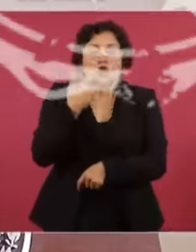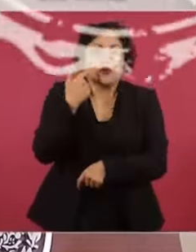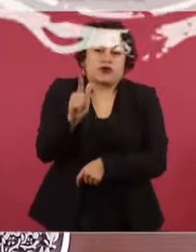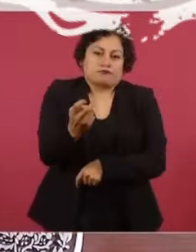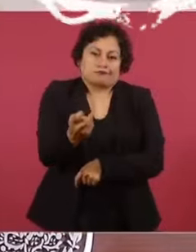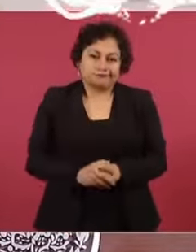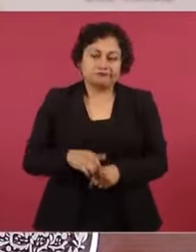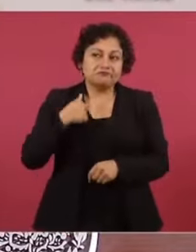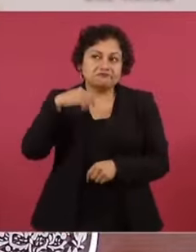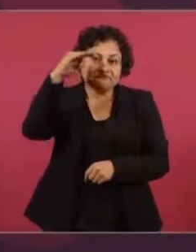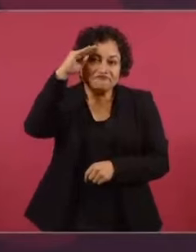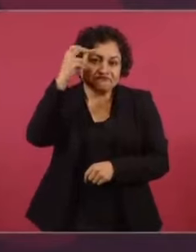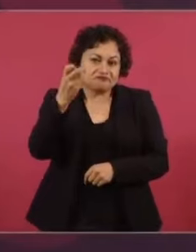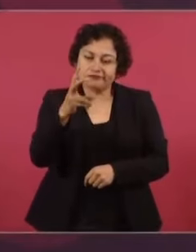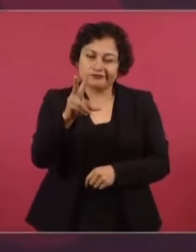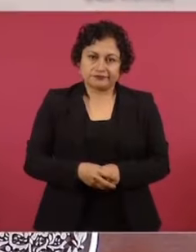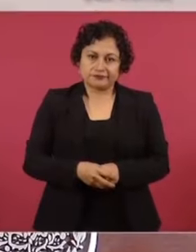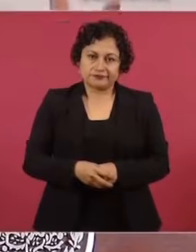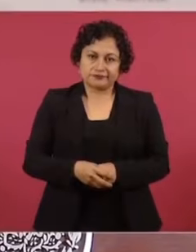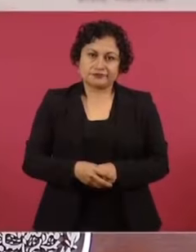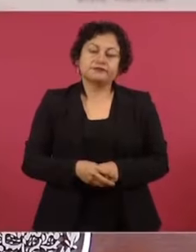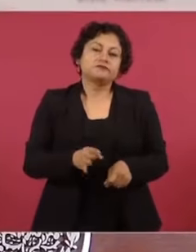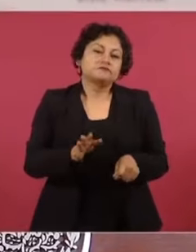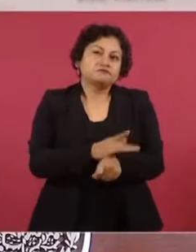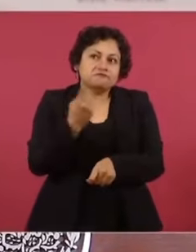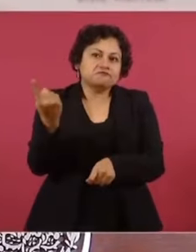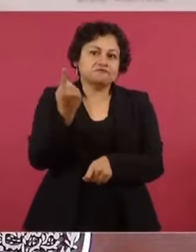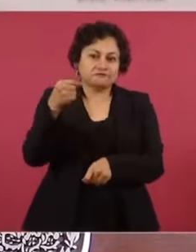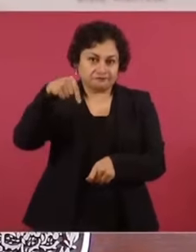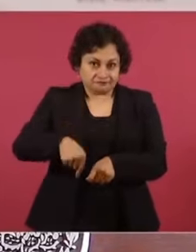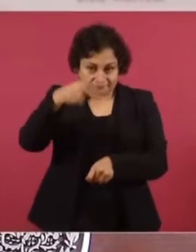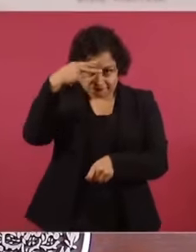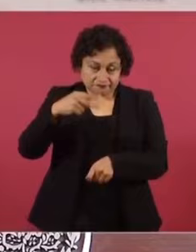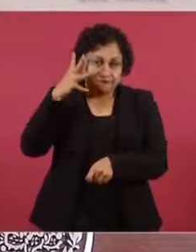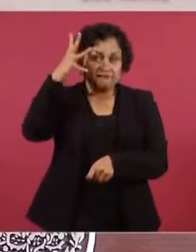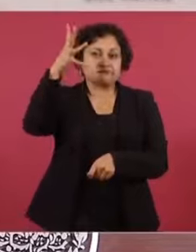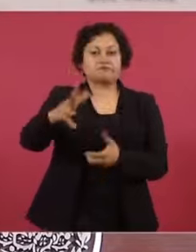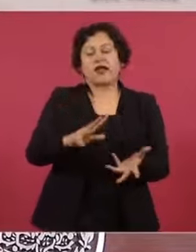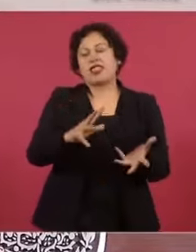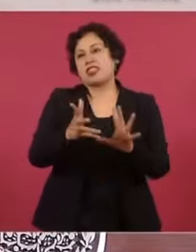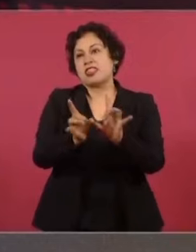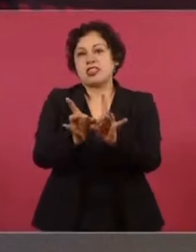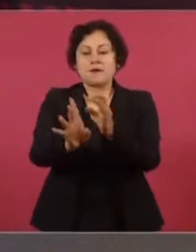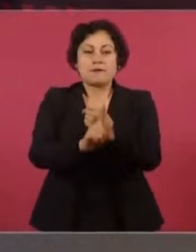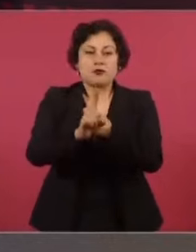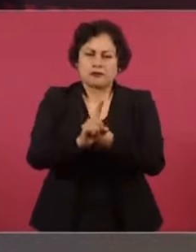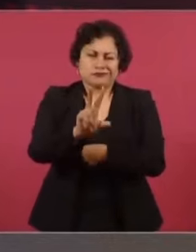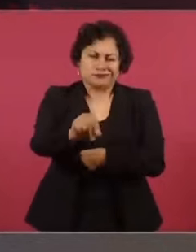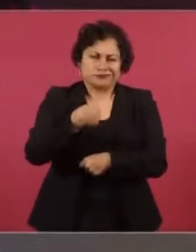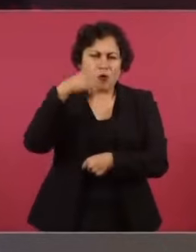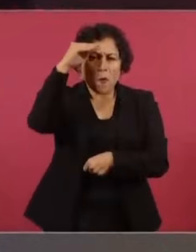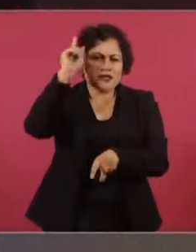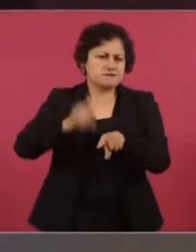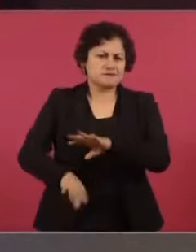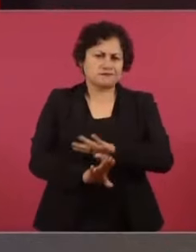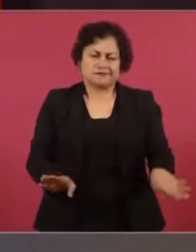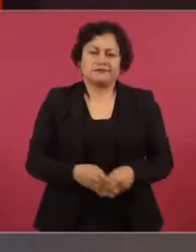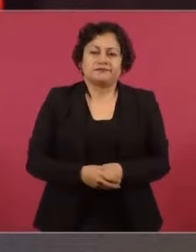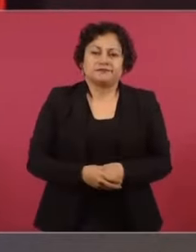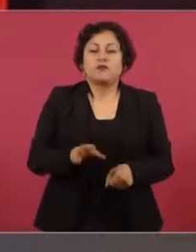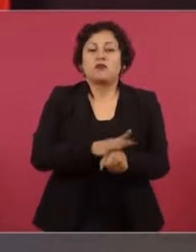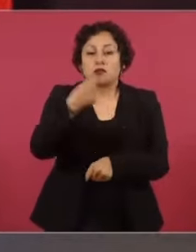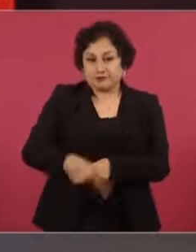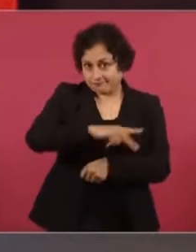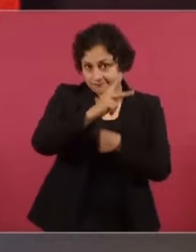no pienso que vaya a haber problemas en el futuro eh va a ser muy bueno el porvenir para México para su pueblo